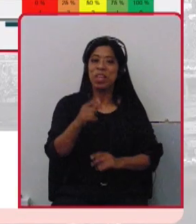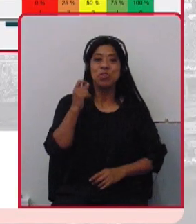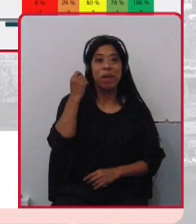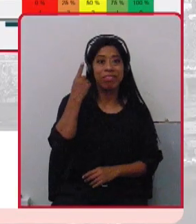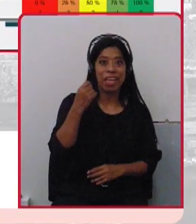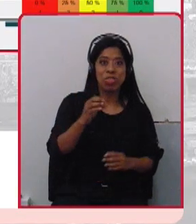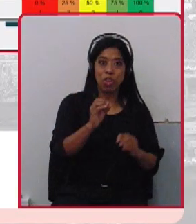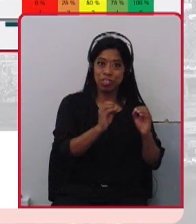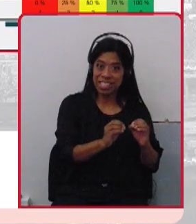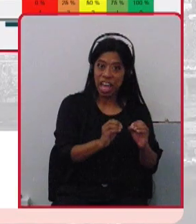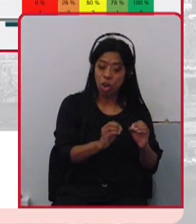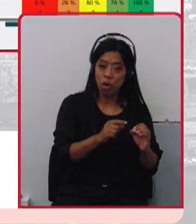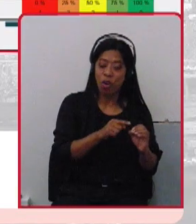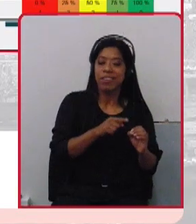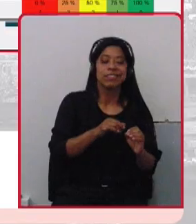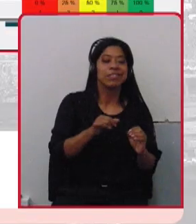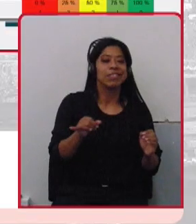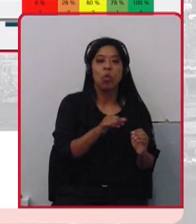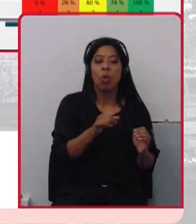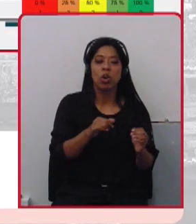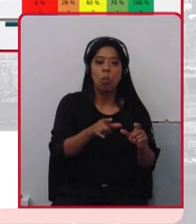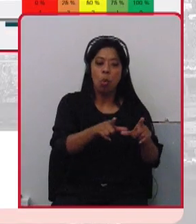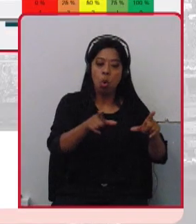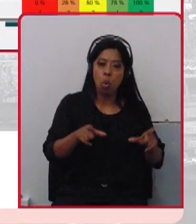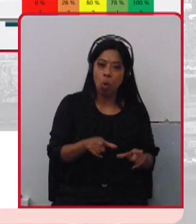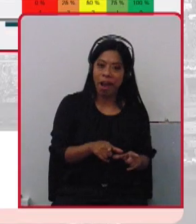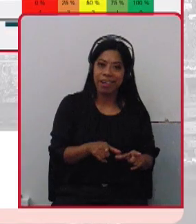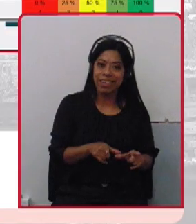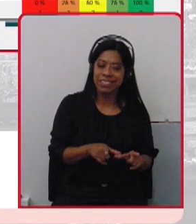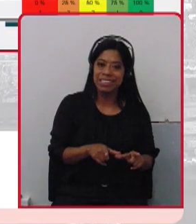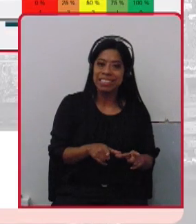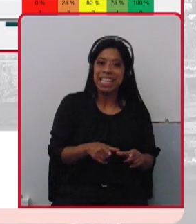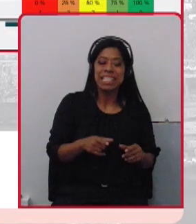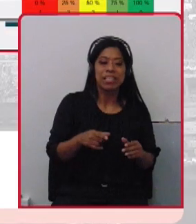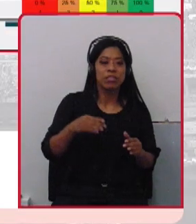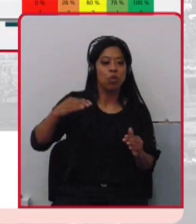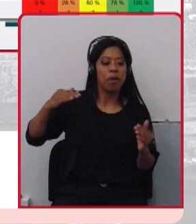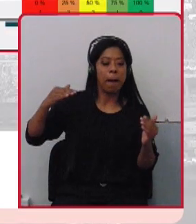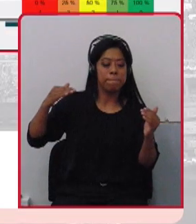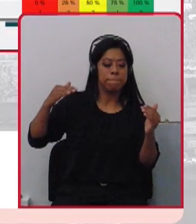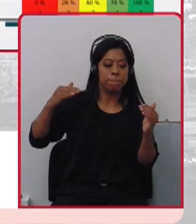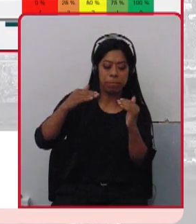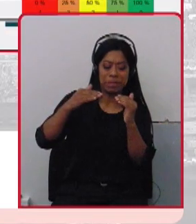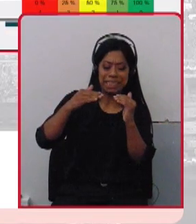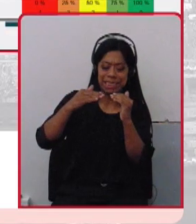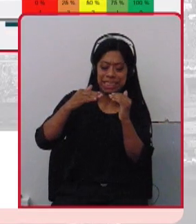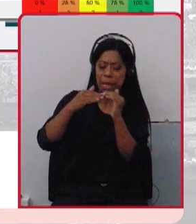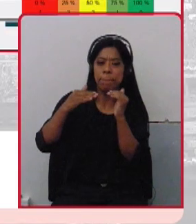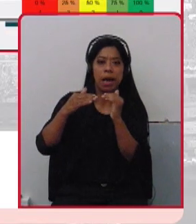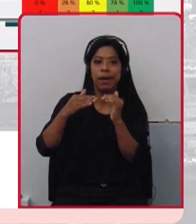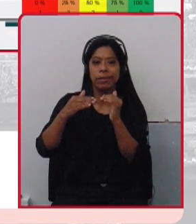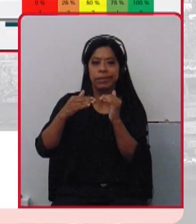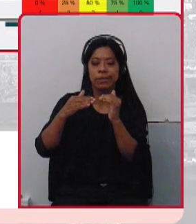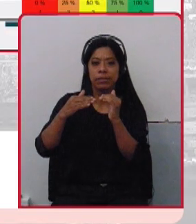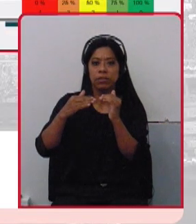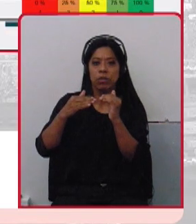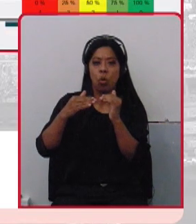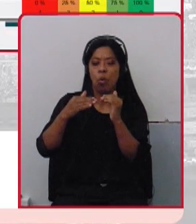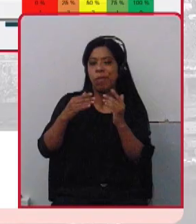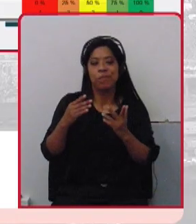que el valor 0 va a ser una zona donde sí o sí el camión está yendo directamente a la pala y no existe una